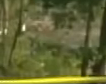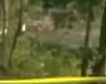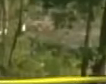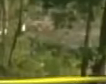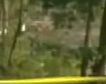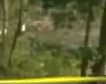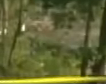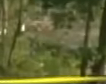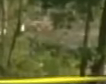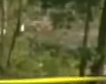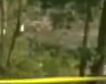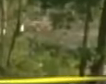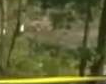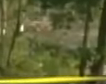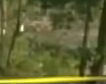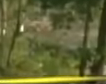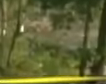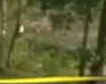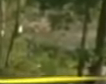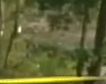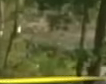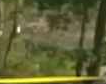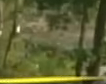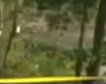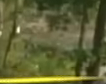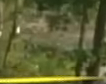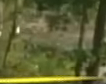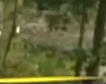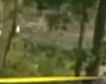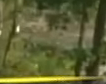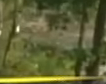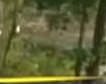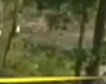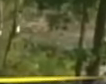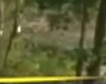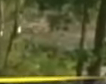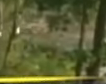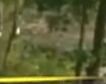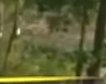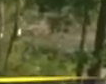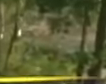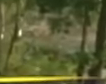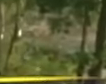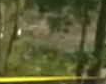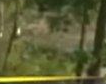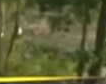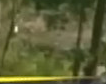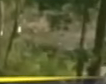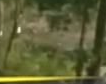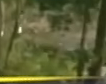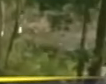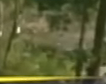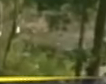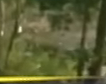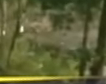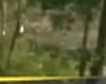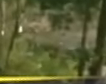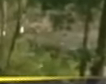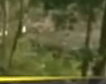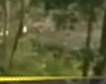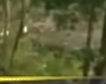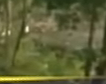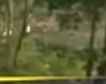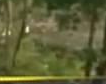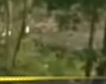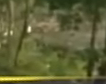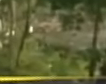de Estados Latinoamericanos y Caribeños. Ya entonces en breves minutos vamos a reponer estas declaraciones tan